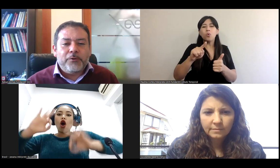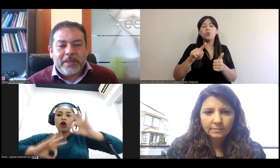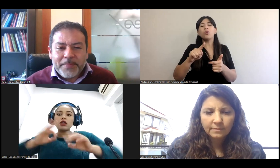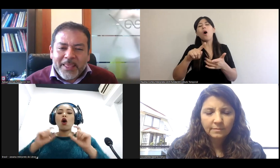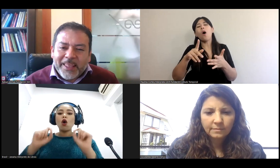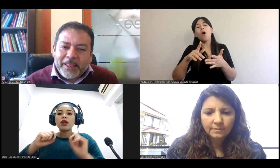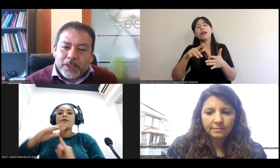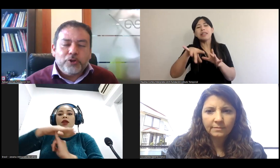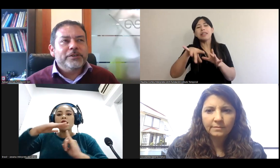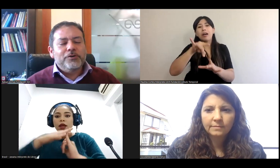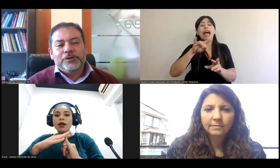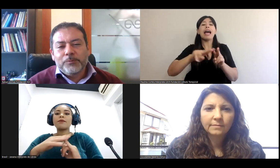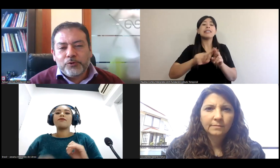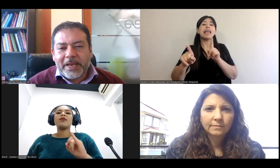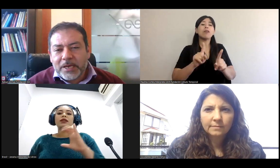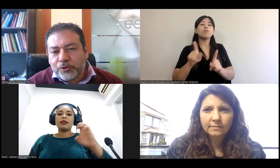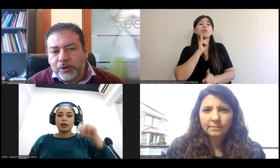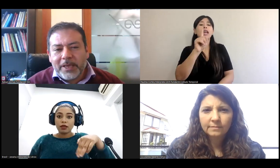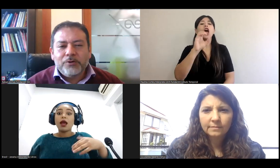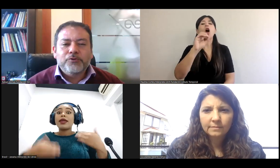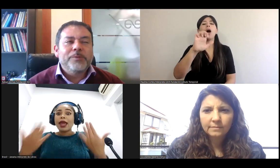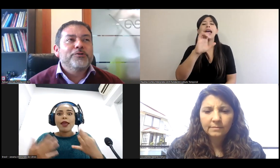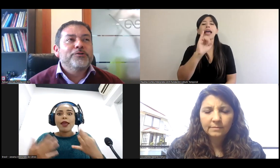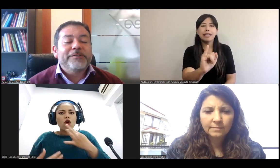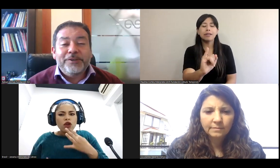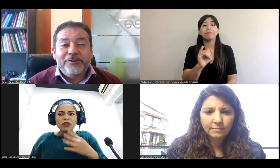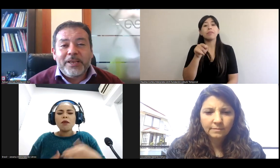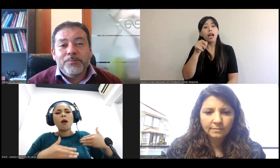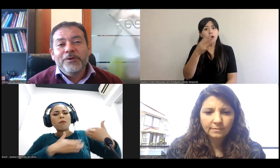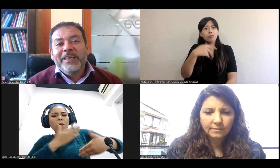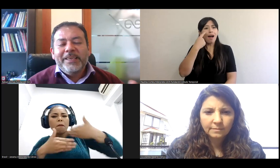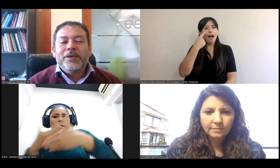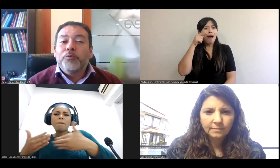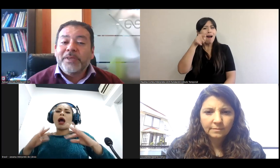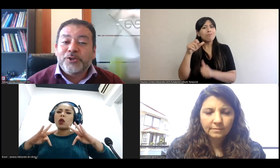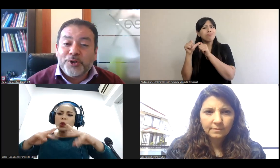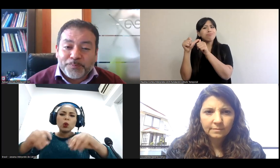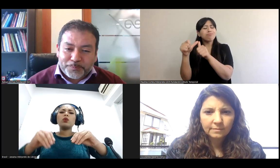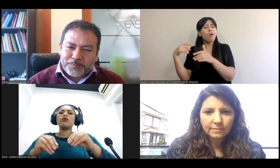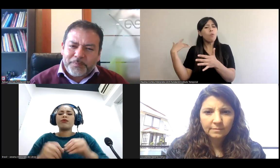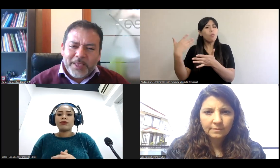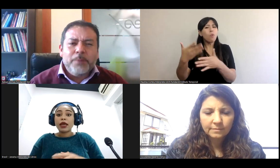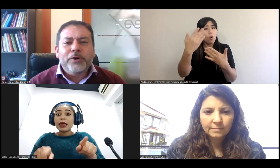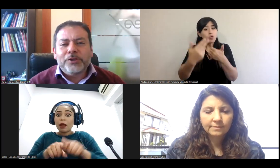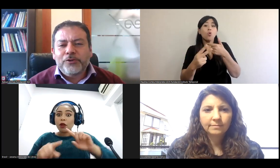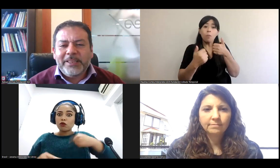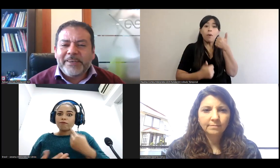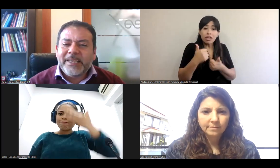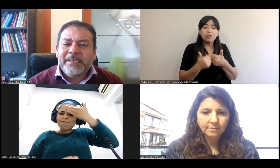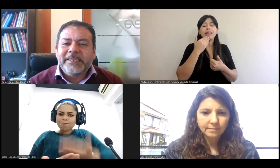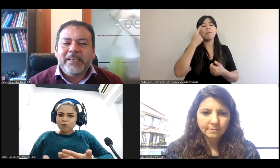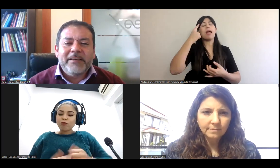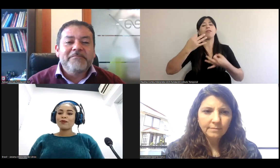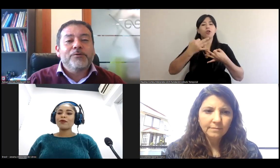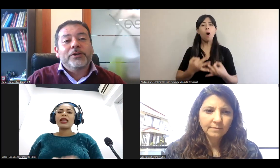ECM y la OEI. Desde entonces conocemos su trayectoria con todo el profesionalismo y convicción que han puesto en